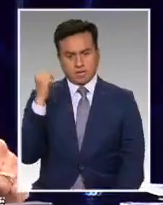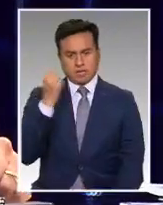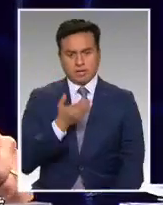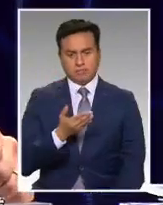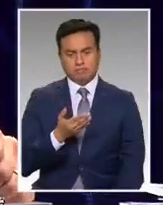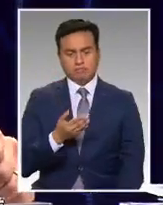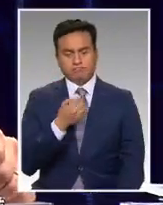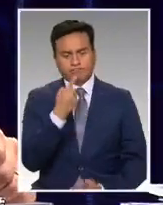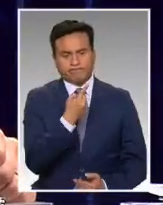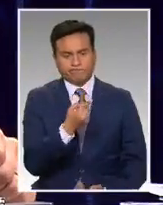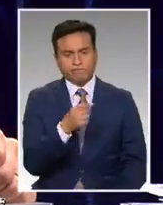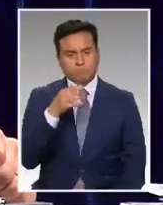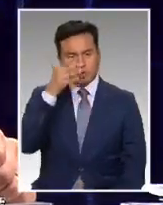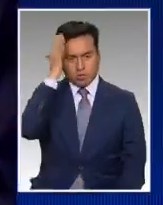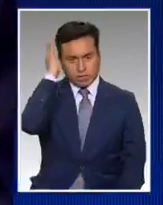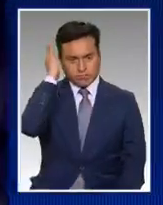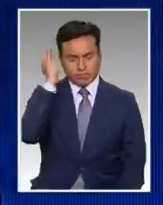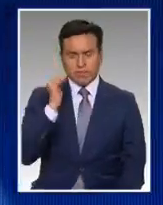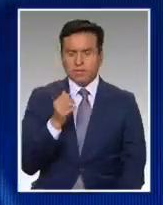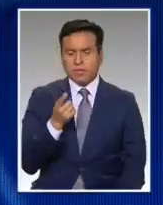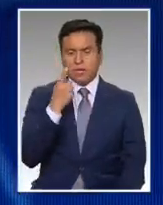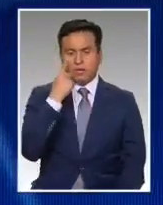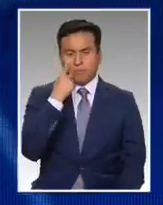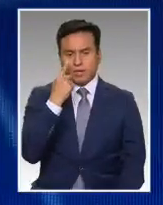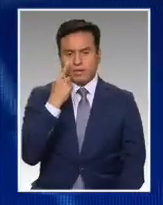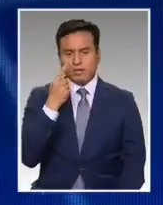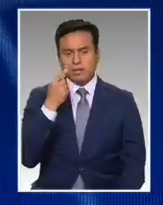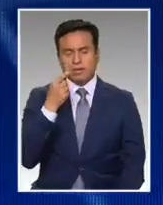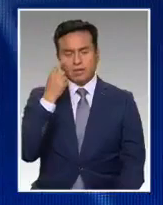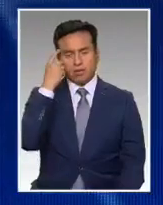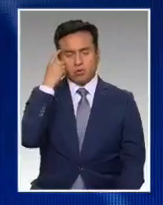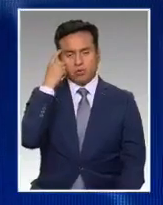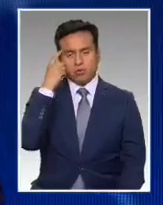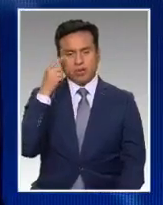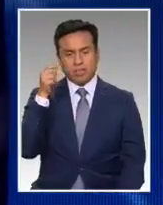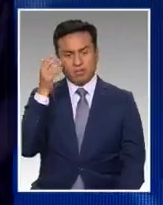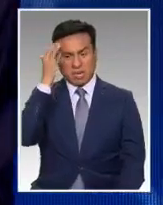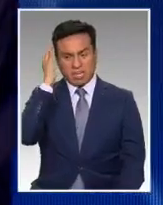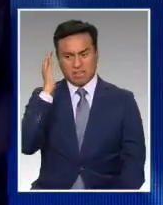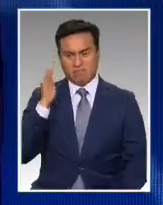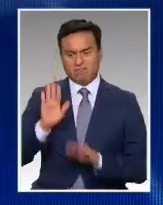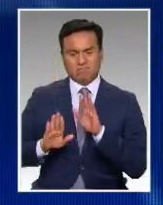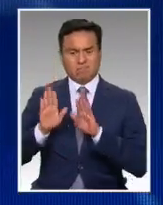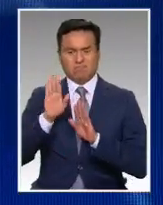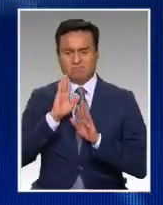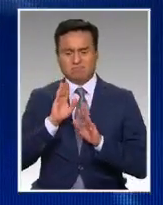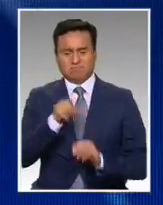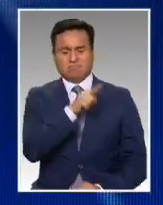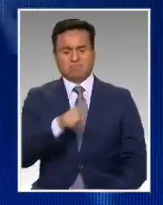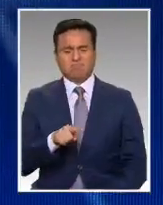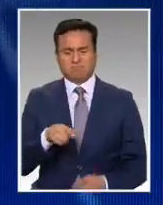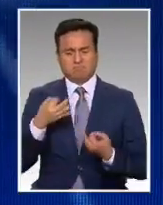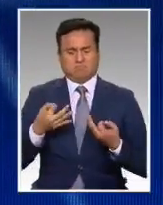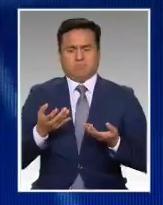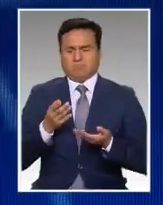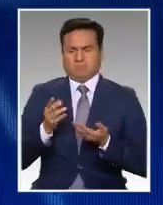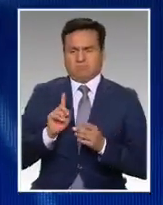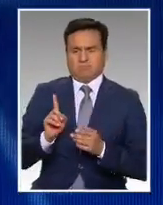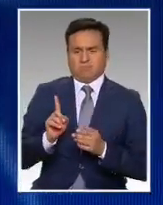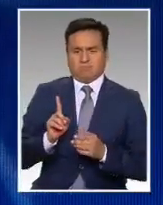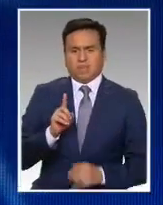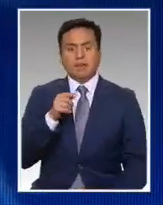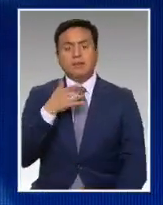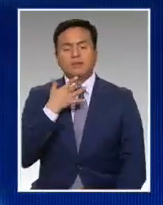interpelado por marco enríquez mire yo creo que el candidato enrique no tiene autoridad moral para descalificar a nadie lo que yo puedo decir